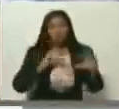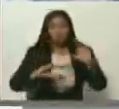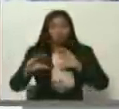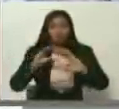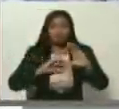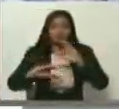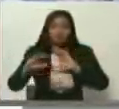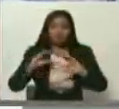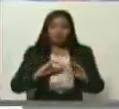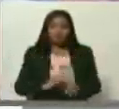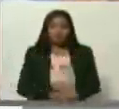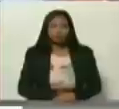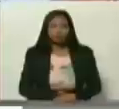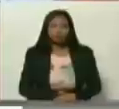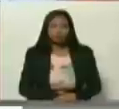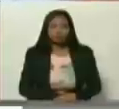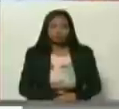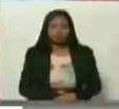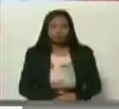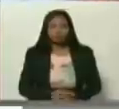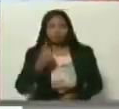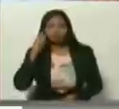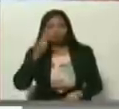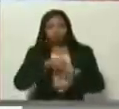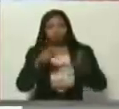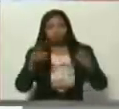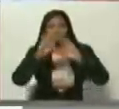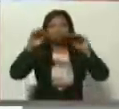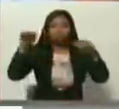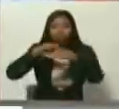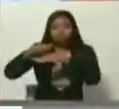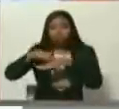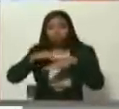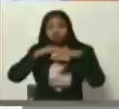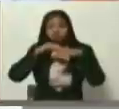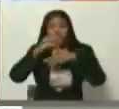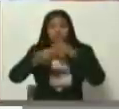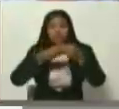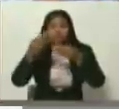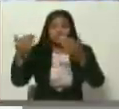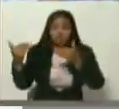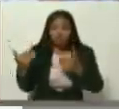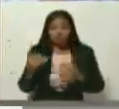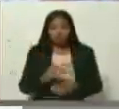comunicación que han acudido a este llamado para